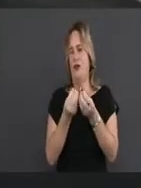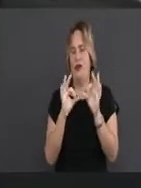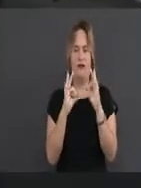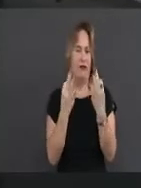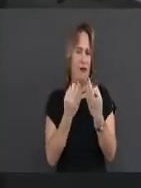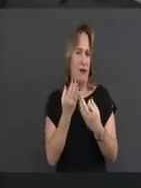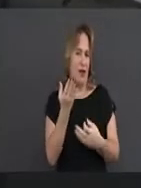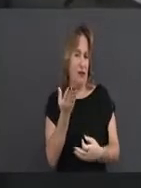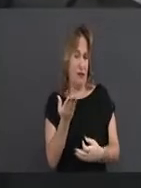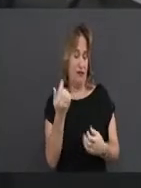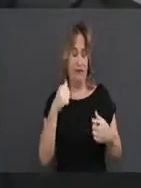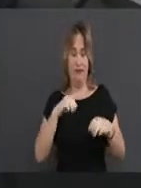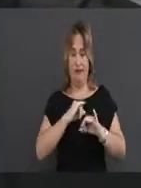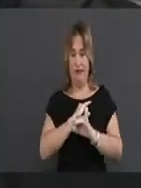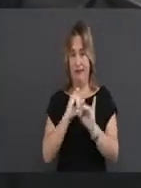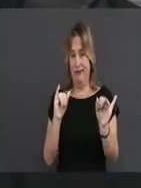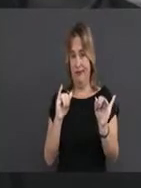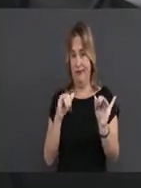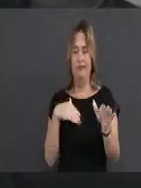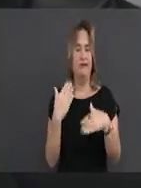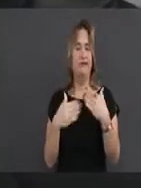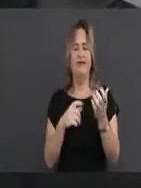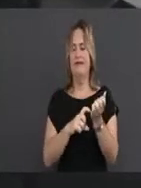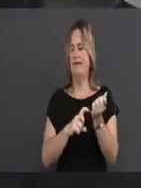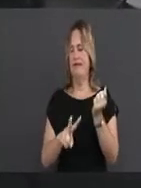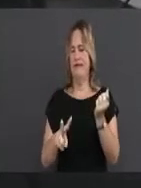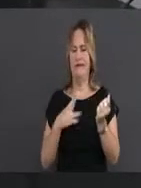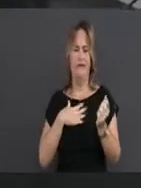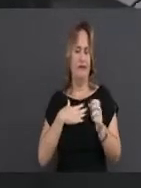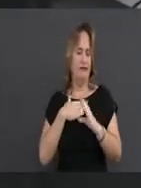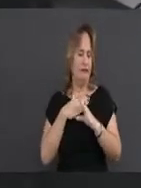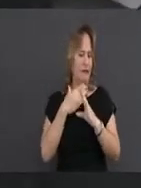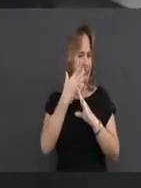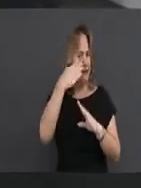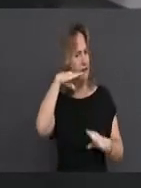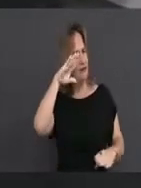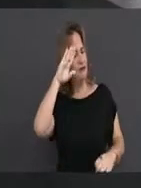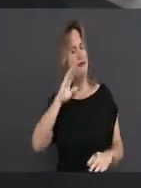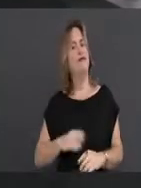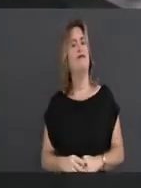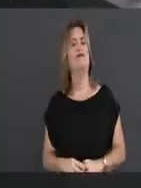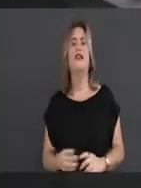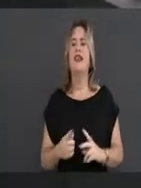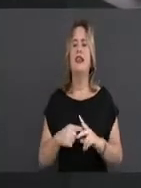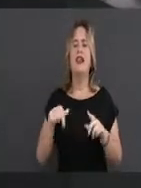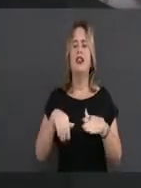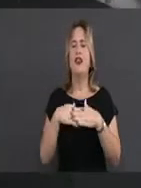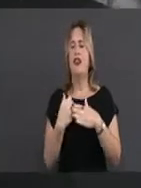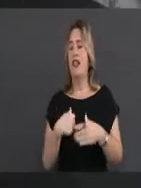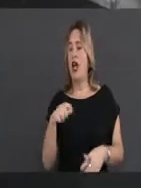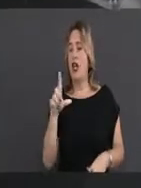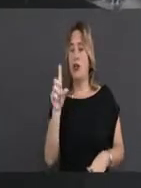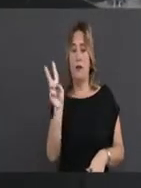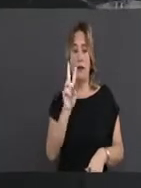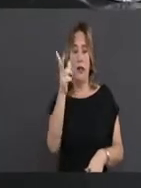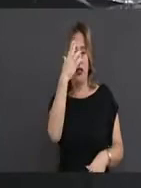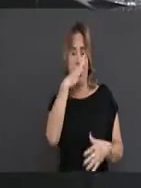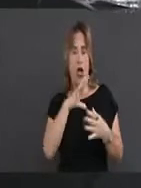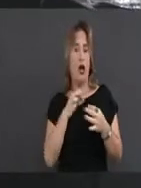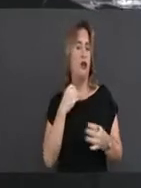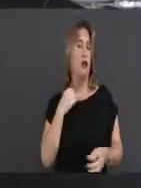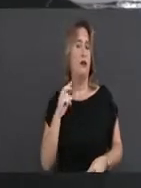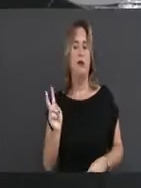familia santiaguera para mantenerle actualizado con todo lo que acontece en nuestro territorio en esta jornada del lunes 22 de agosto del